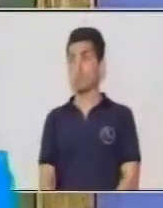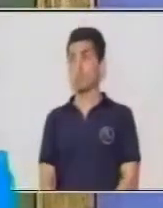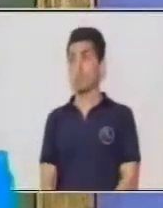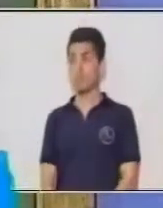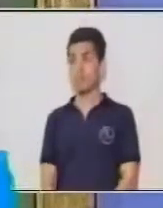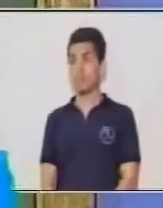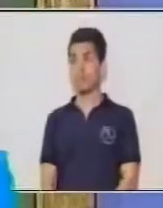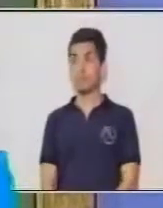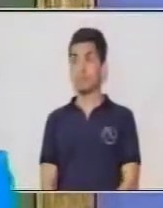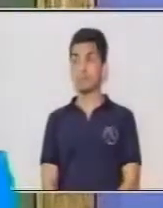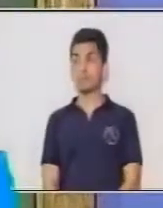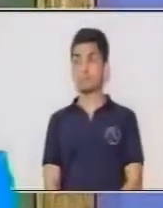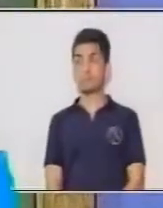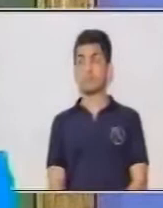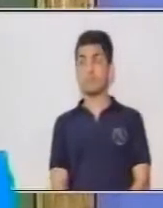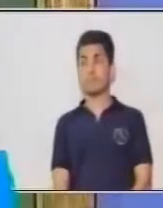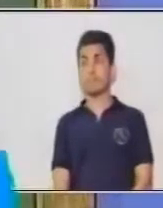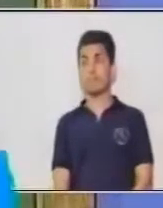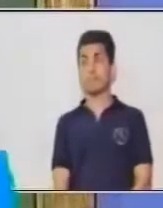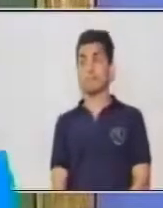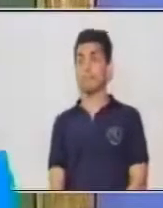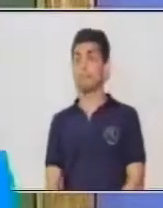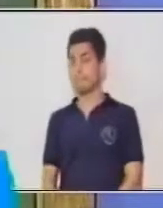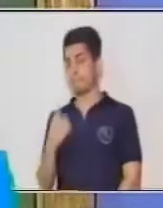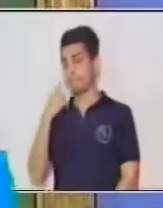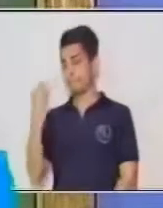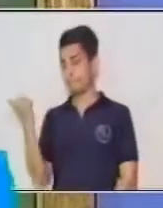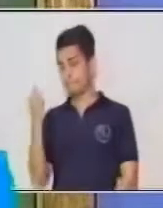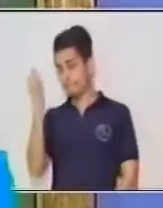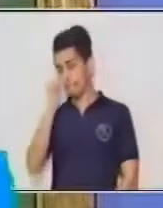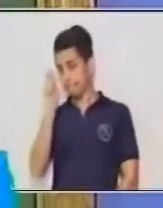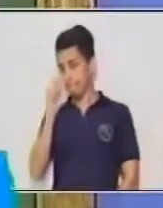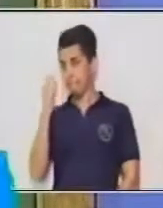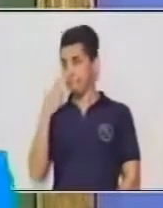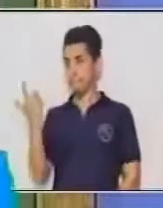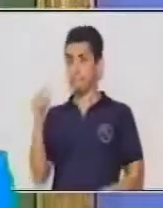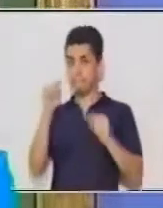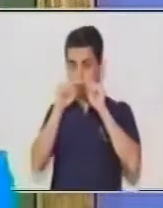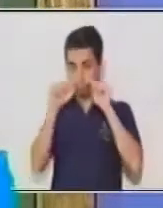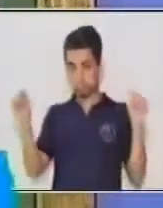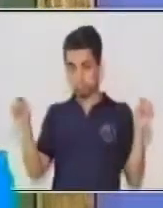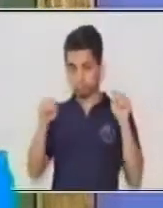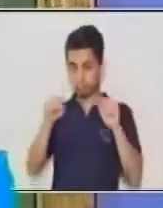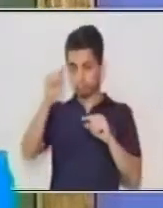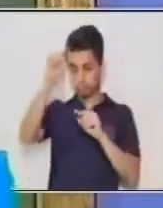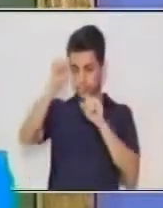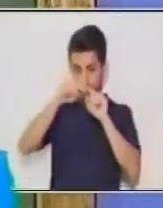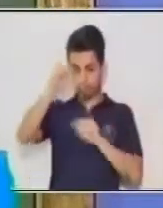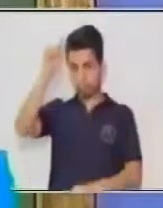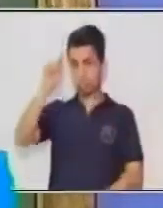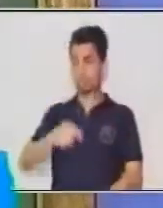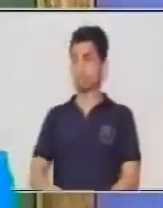1. ¿Sí? Y entonces nos van a quedar nuestras asíntotas así.